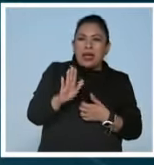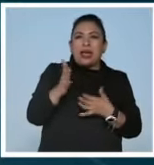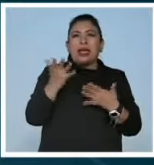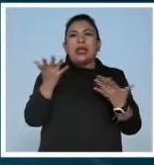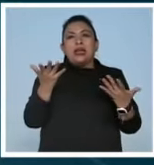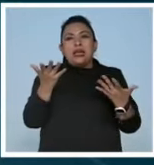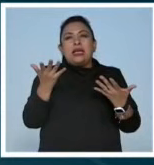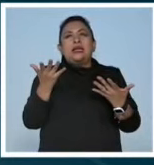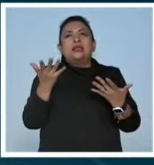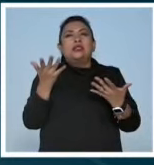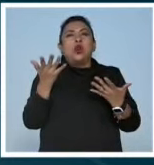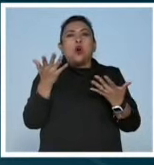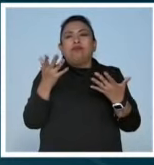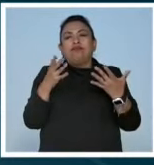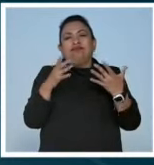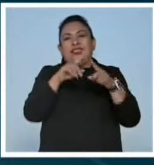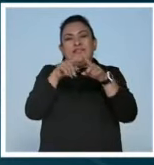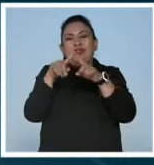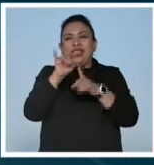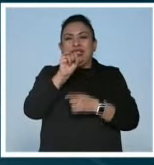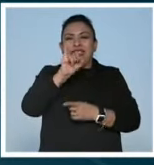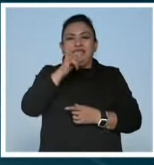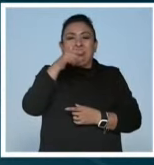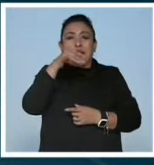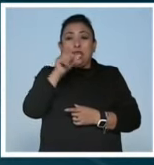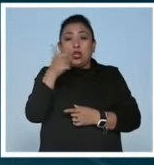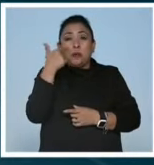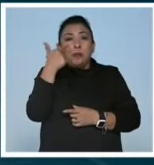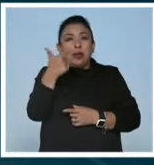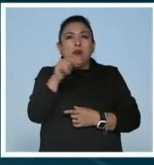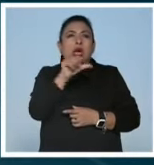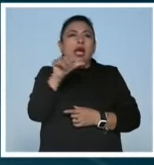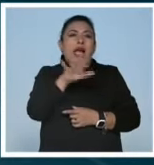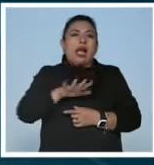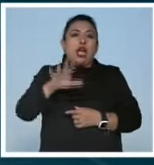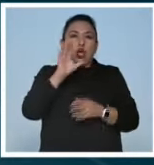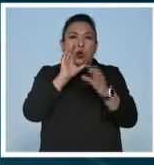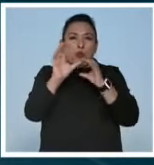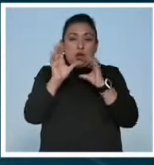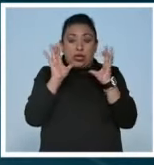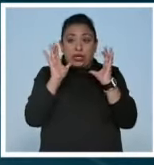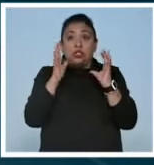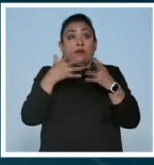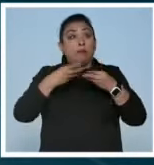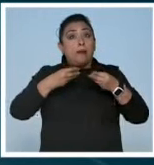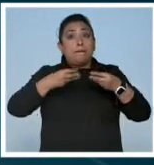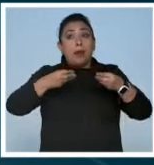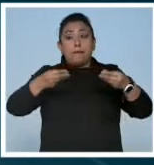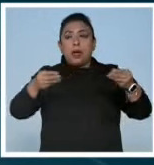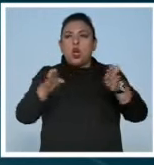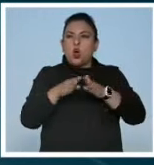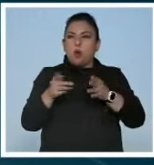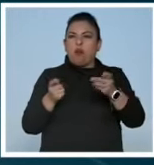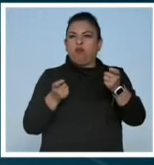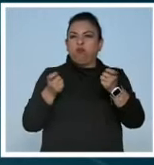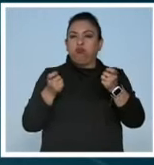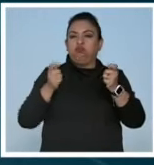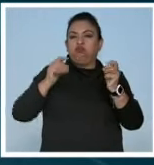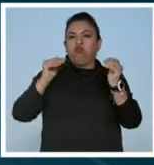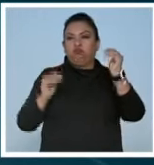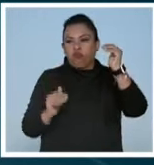íconos o signos que están estereotipados a través de cualquier medio de comunicación que reproduce la dominación, la desigualdad,